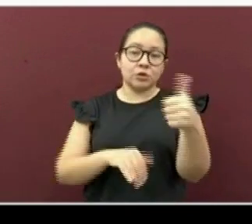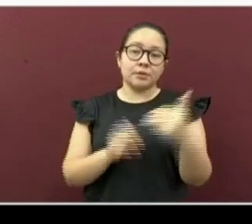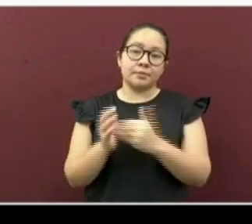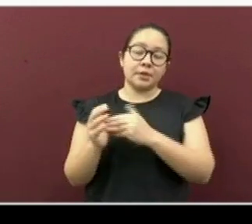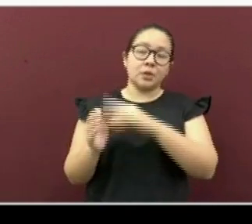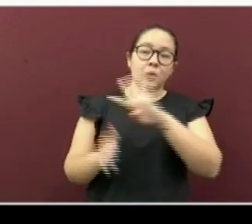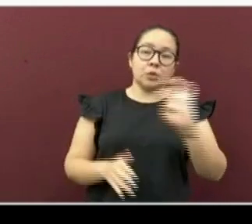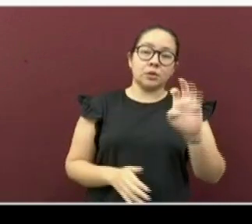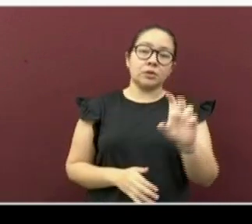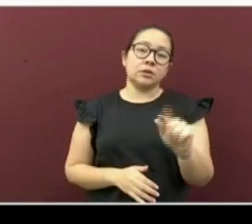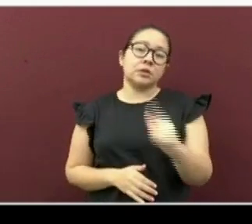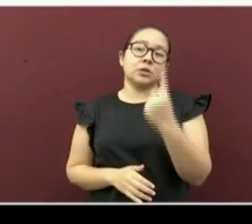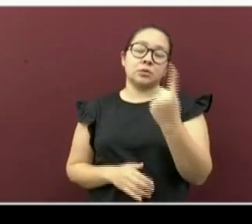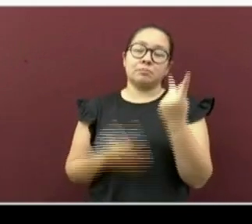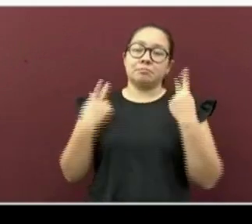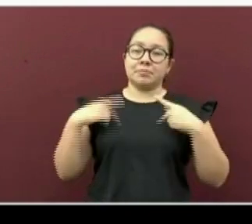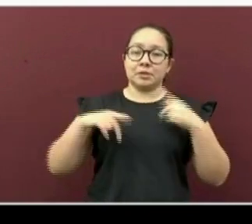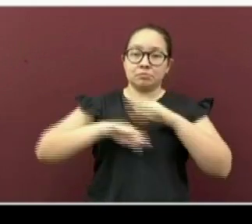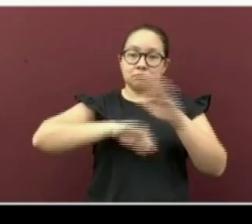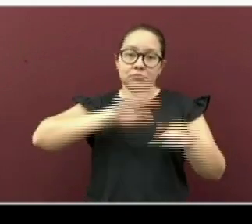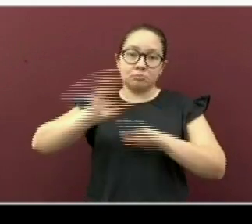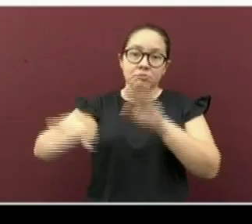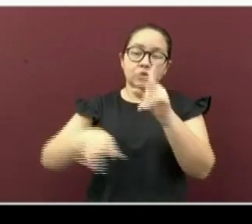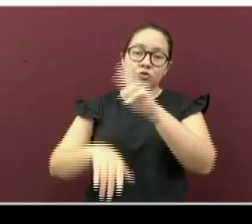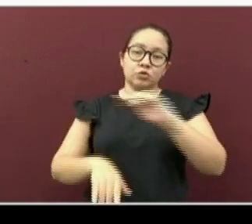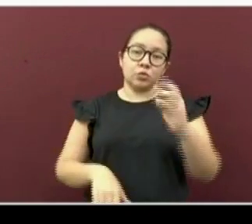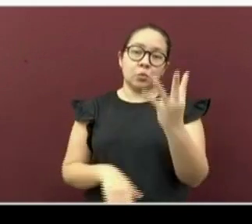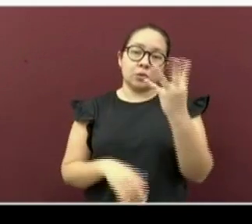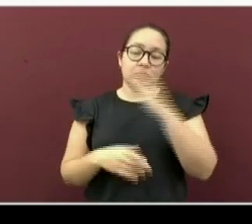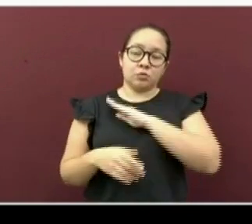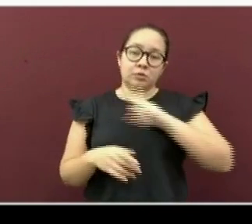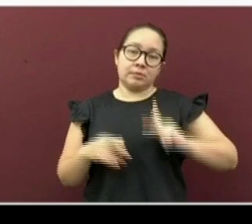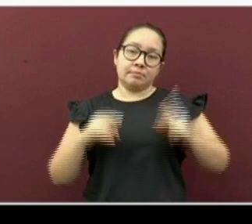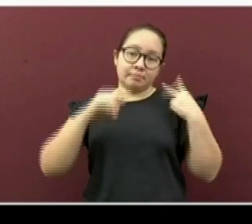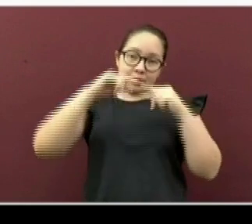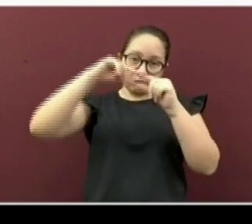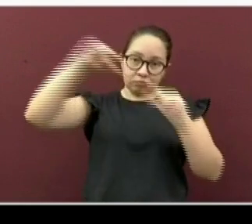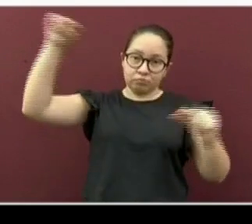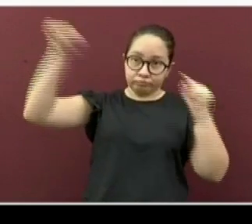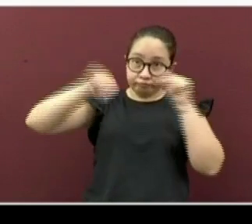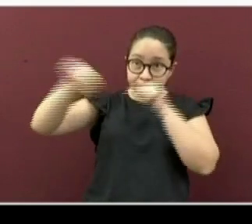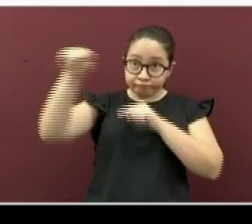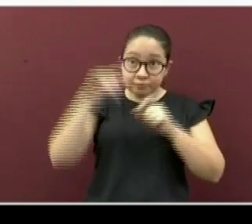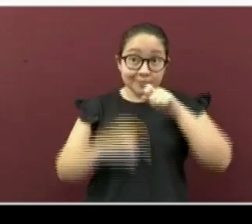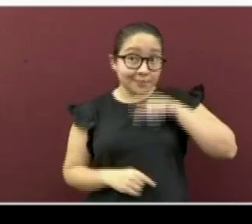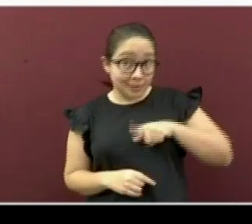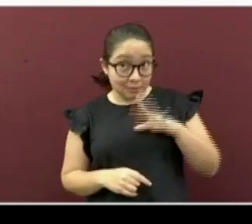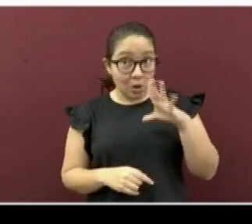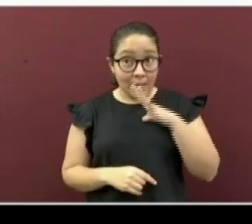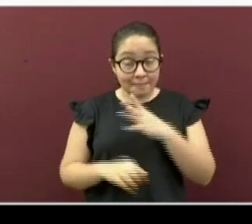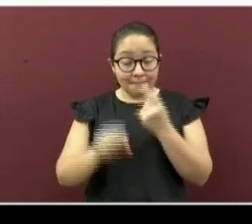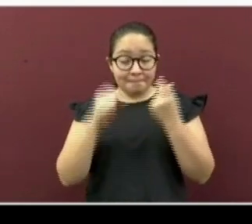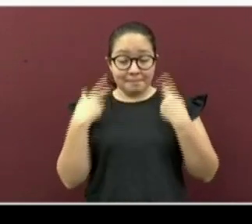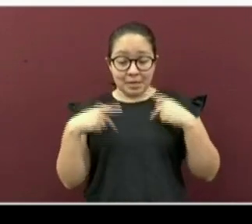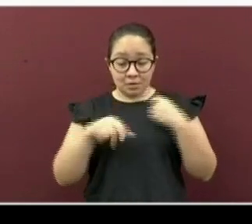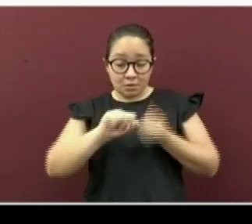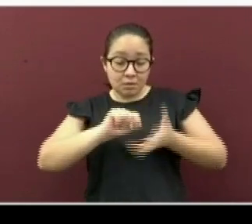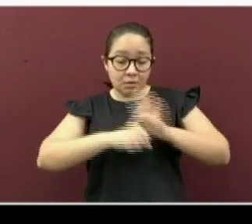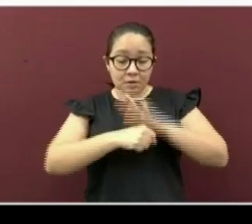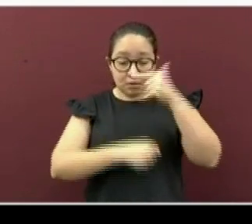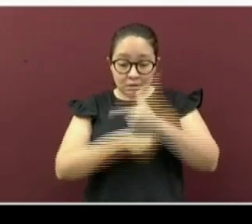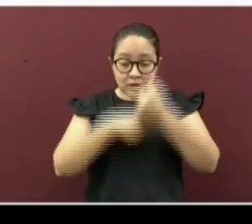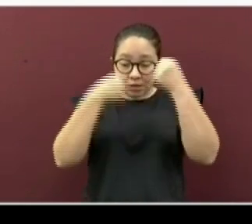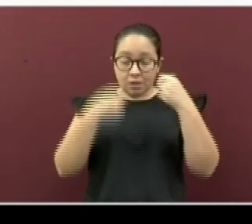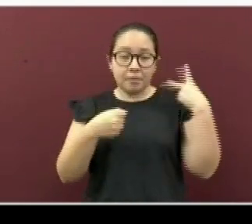11,481 enfermos en 204 municipios de la entidad. Así también, los pacientes positivos suman hasta